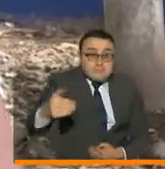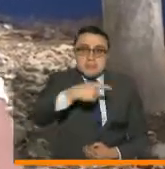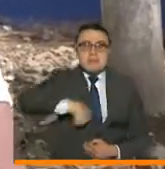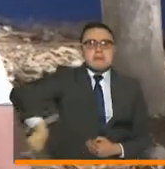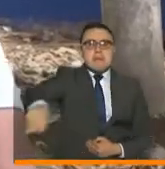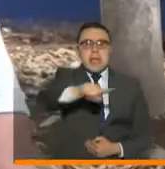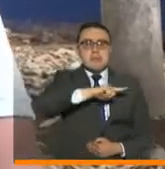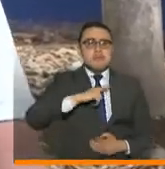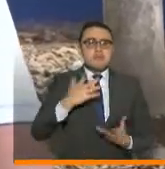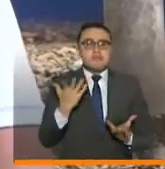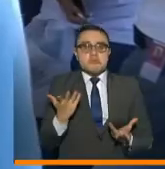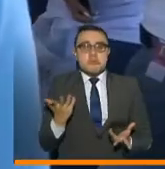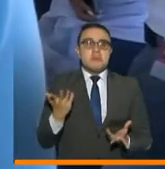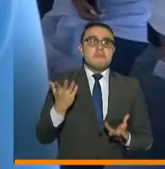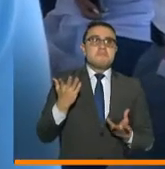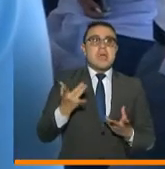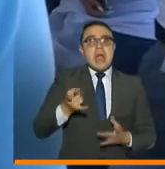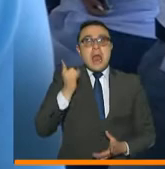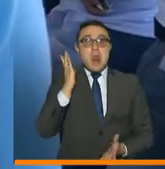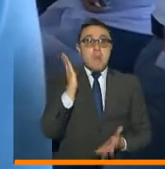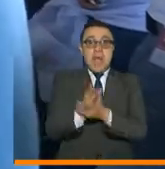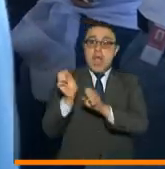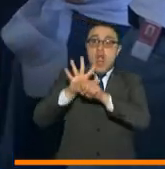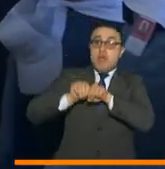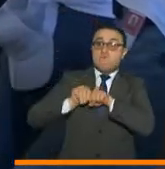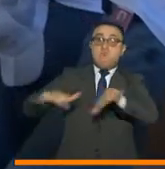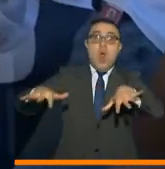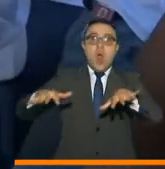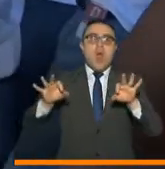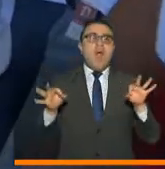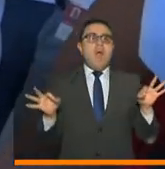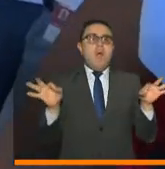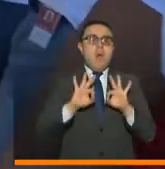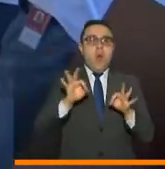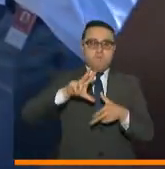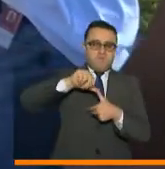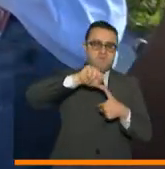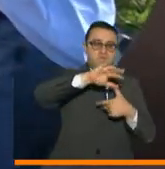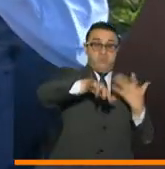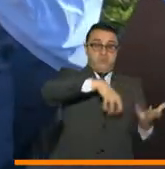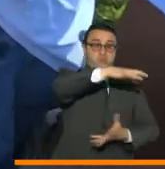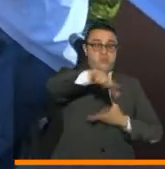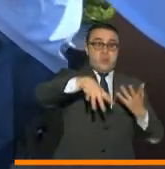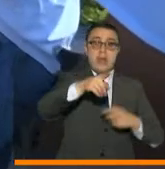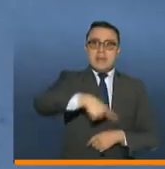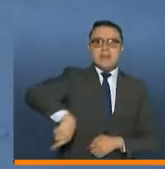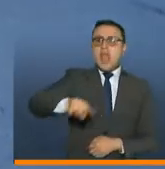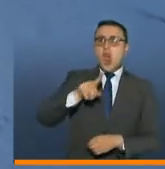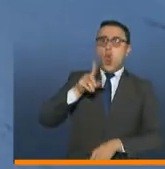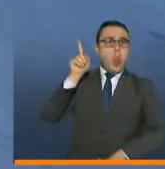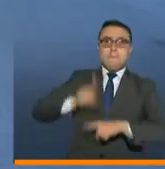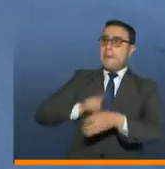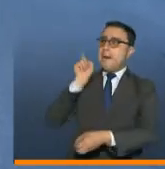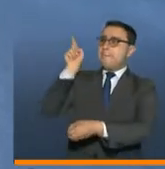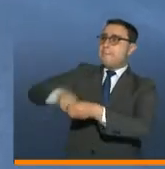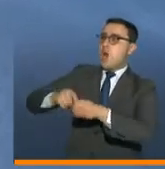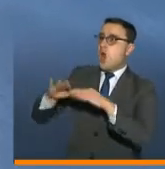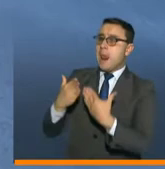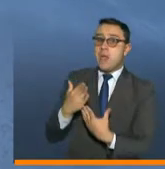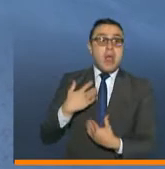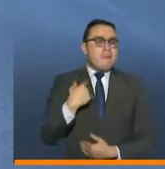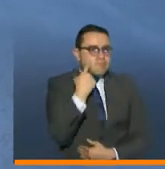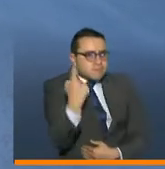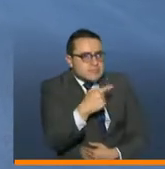otra forma, ya sea por la pandemia o por el IOTA, no han podido vincularse a las instituciones